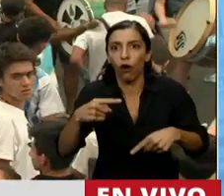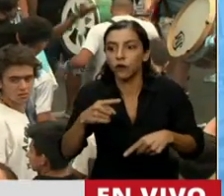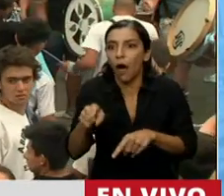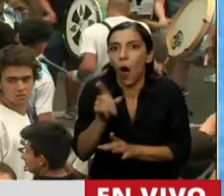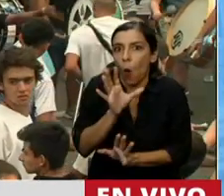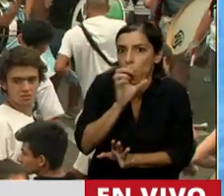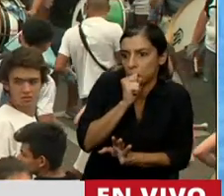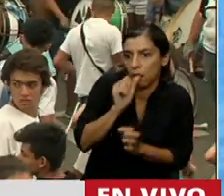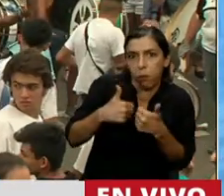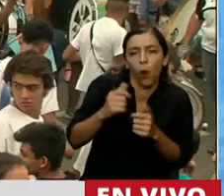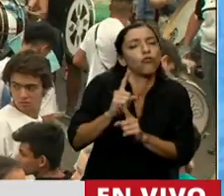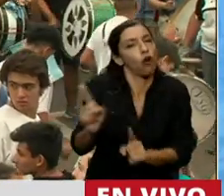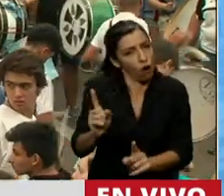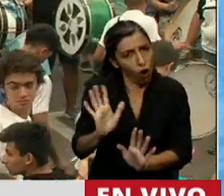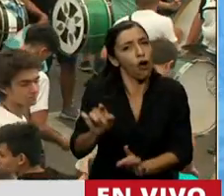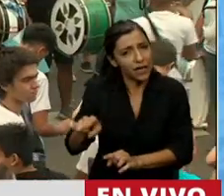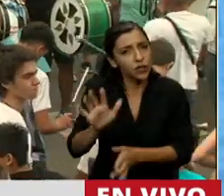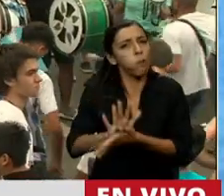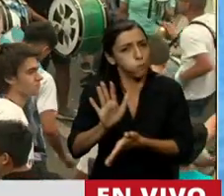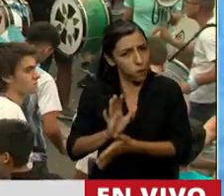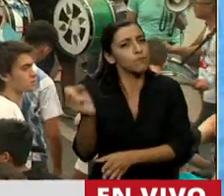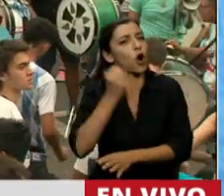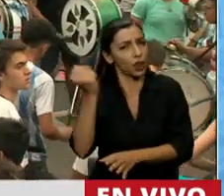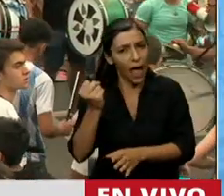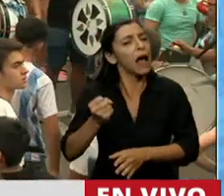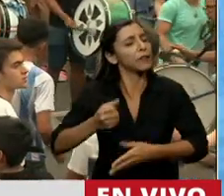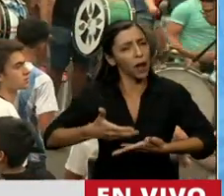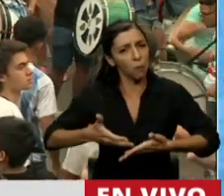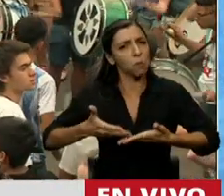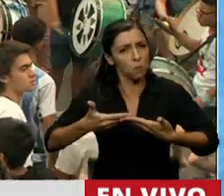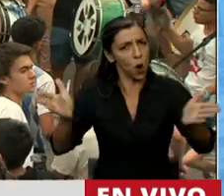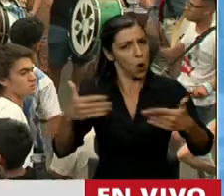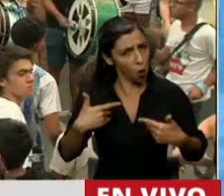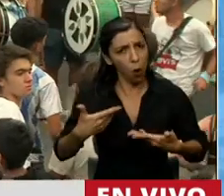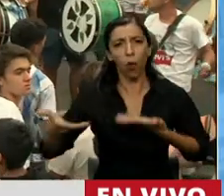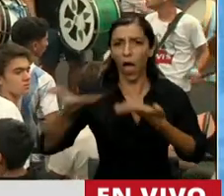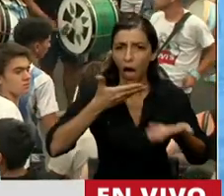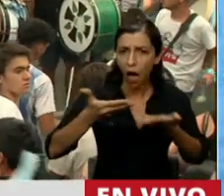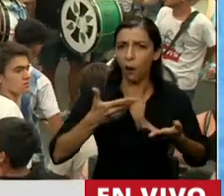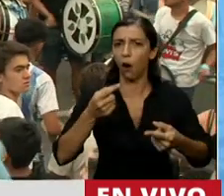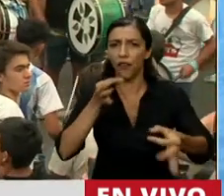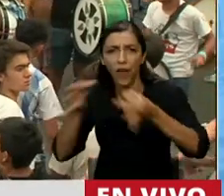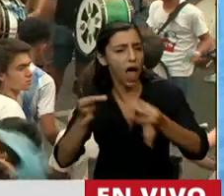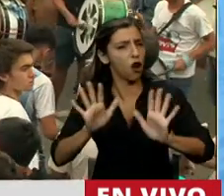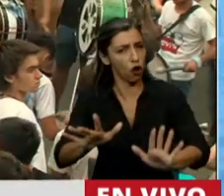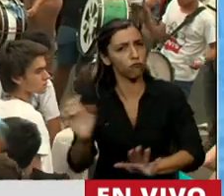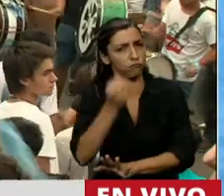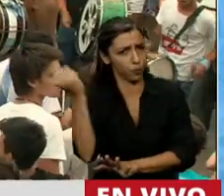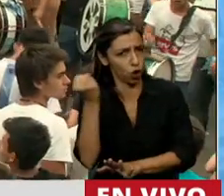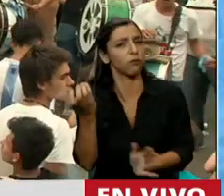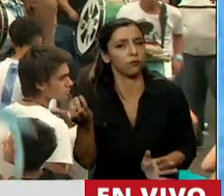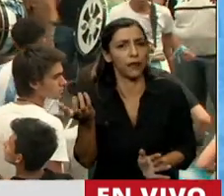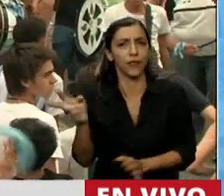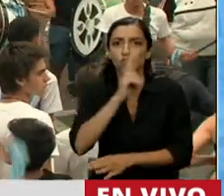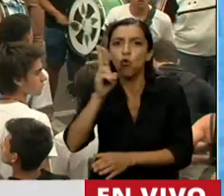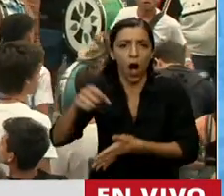la verdadera revolución que tenemos. Reivindico siempre la lucha de las mujeres, sin embargo, en este tema entiendo